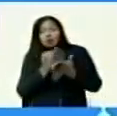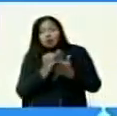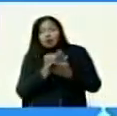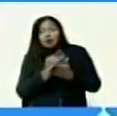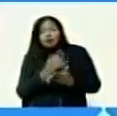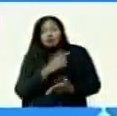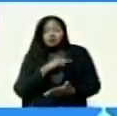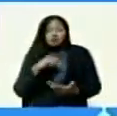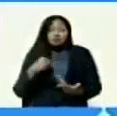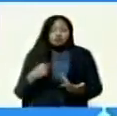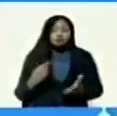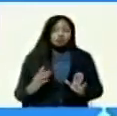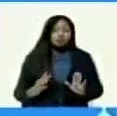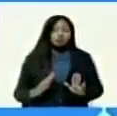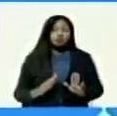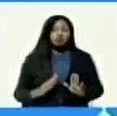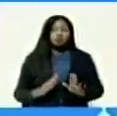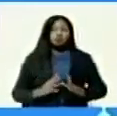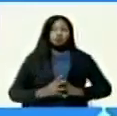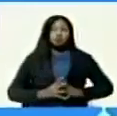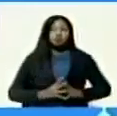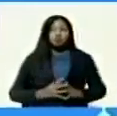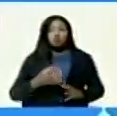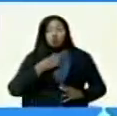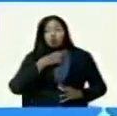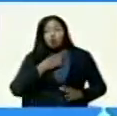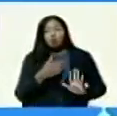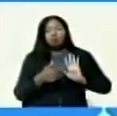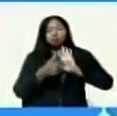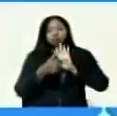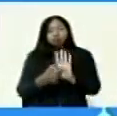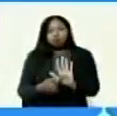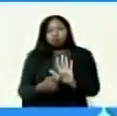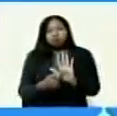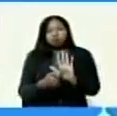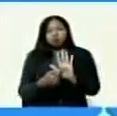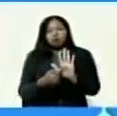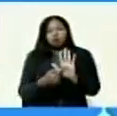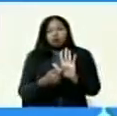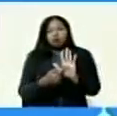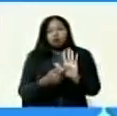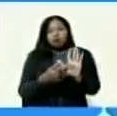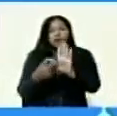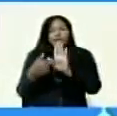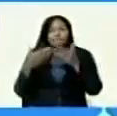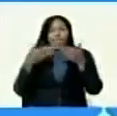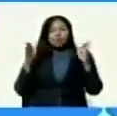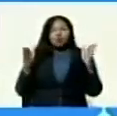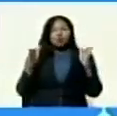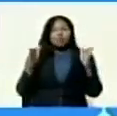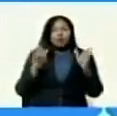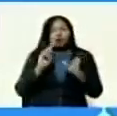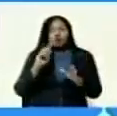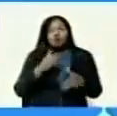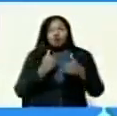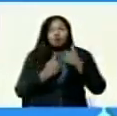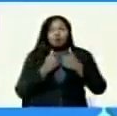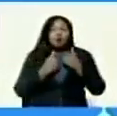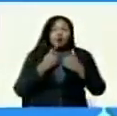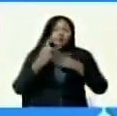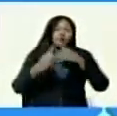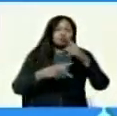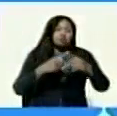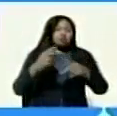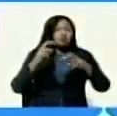todavía no estamos presentando ante la opinión pública para no perturbar el proceso